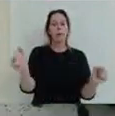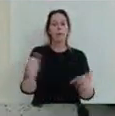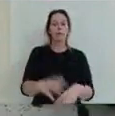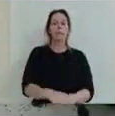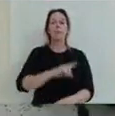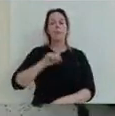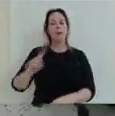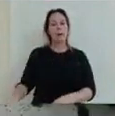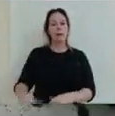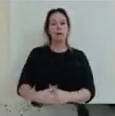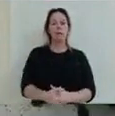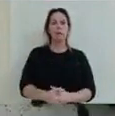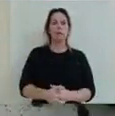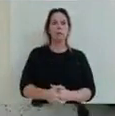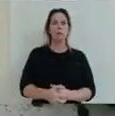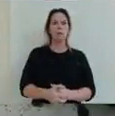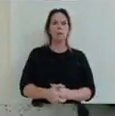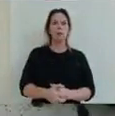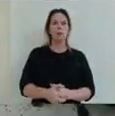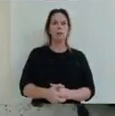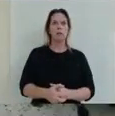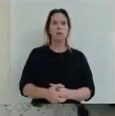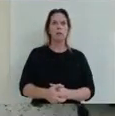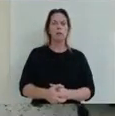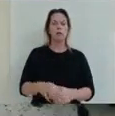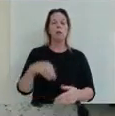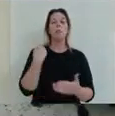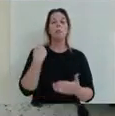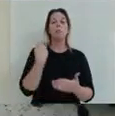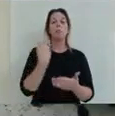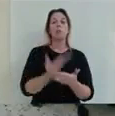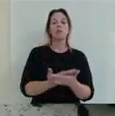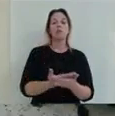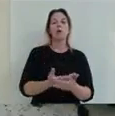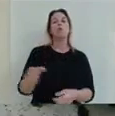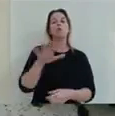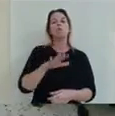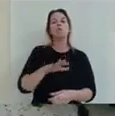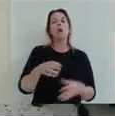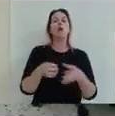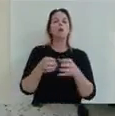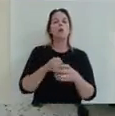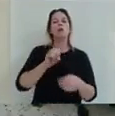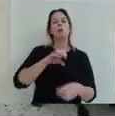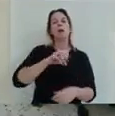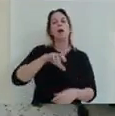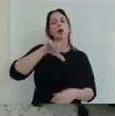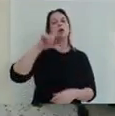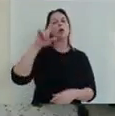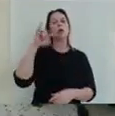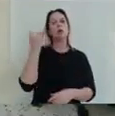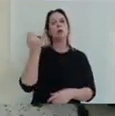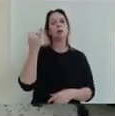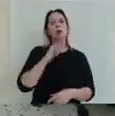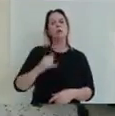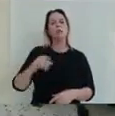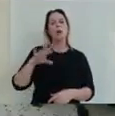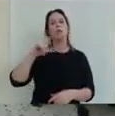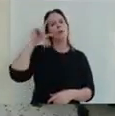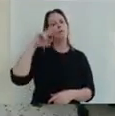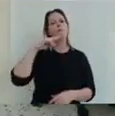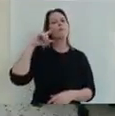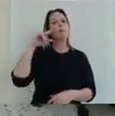Segundo punto, nota de la Congregación Cristiana Luz de Vida solicitándose declarar intermunicipal el proyecto Invasión del Amor de Dios a realizarse